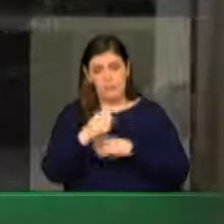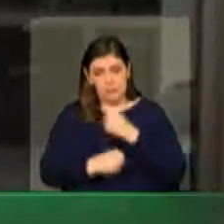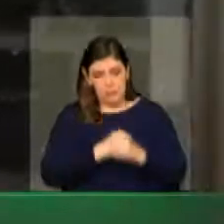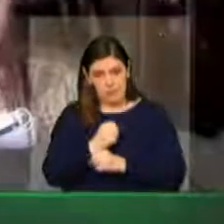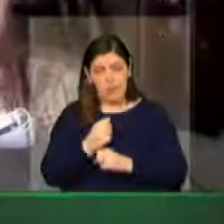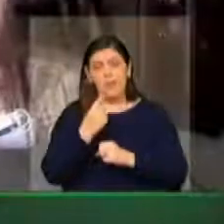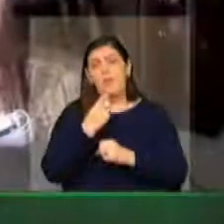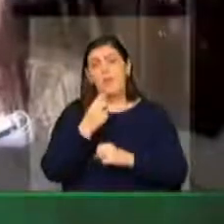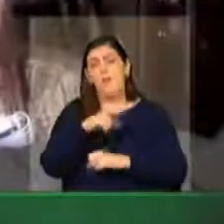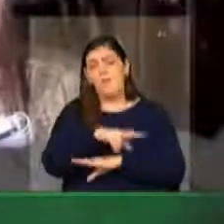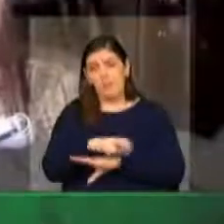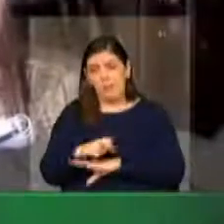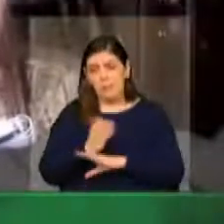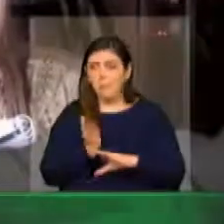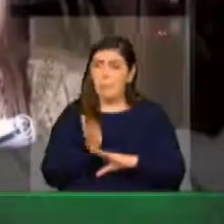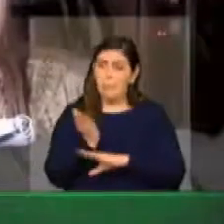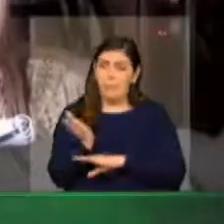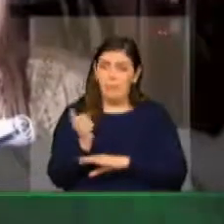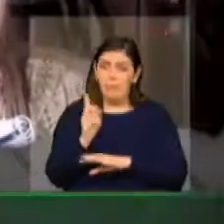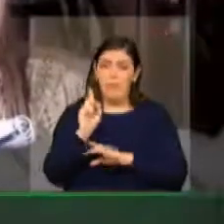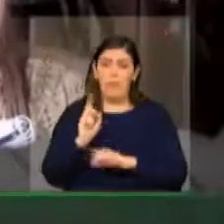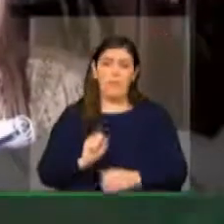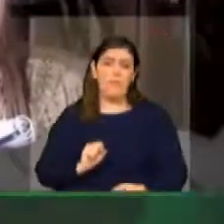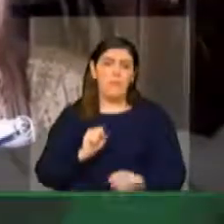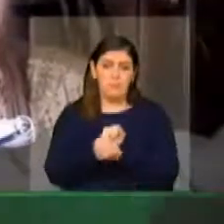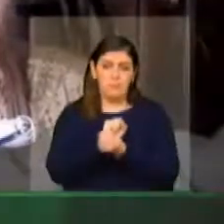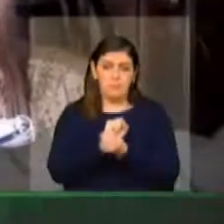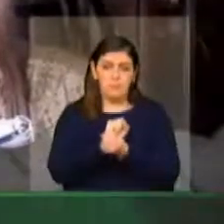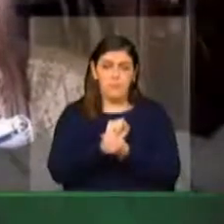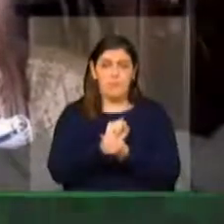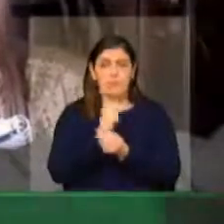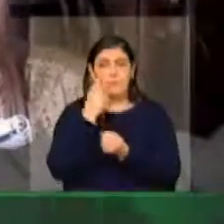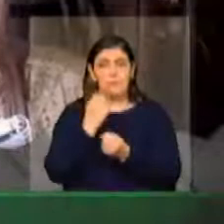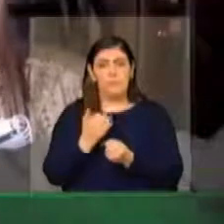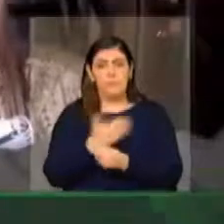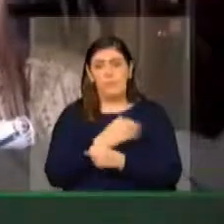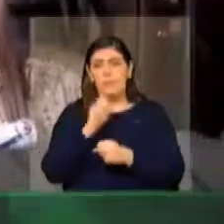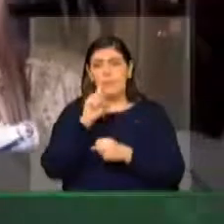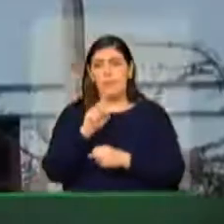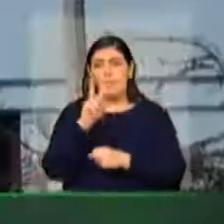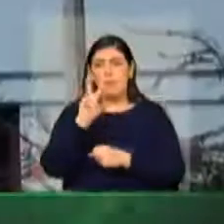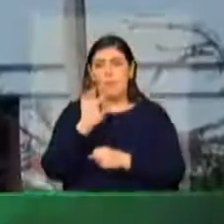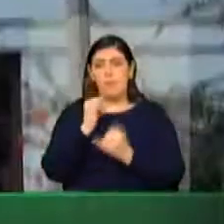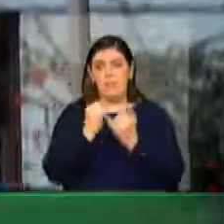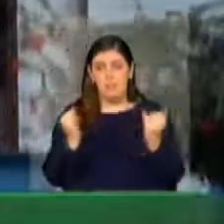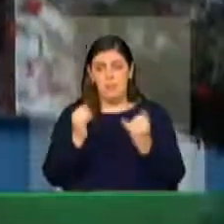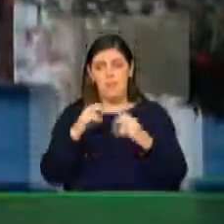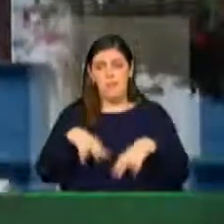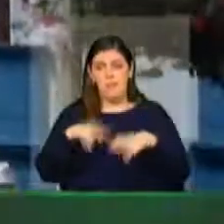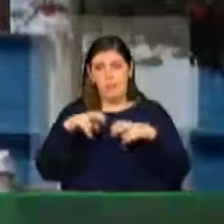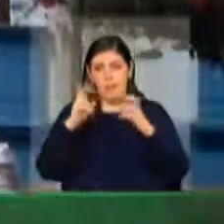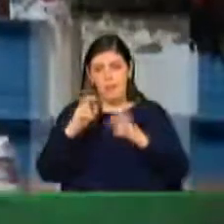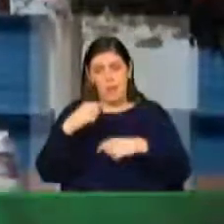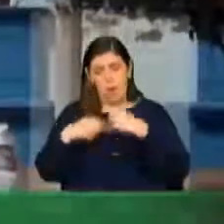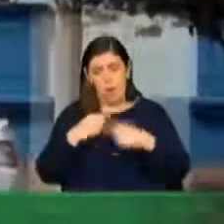así lo dijo el juez, que corresponde la prisión preventiva por el plazo de 120 días. La investigación